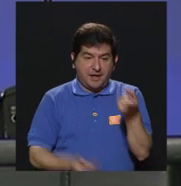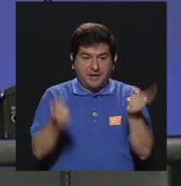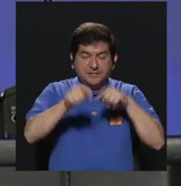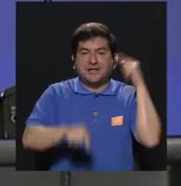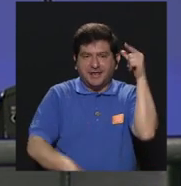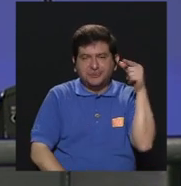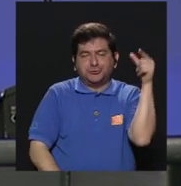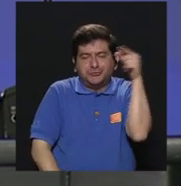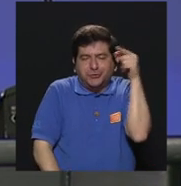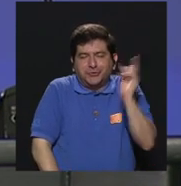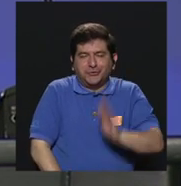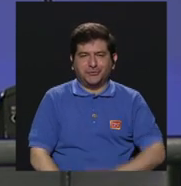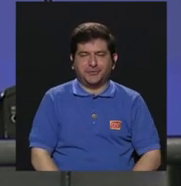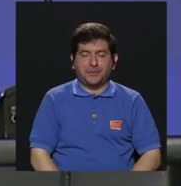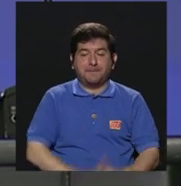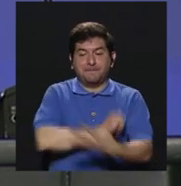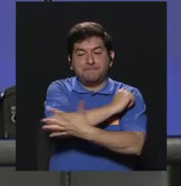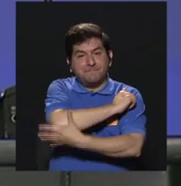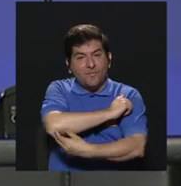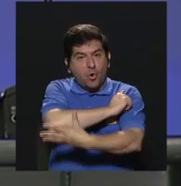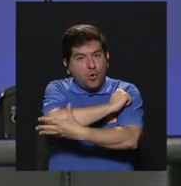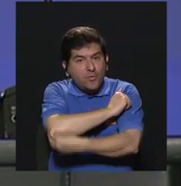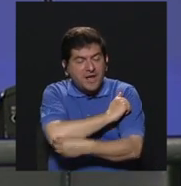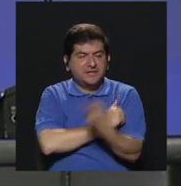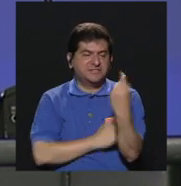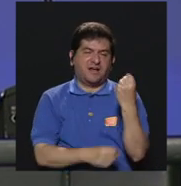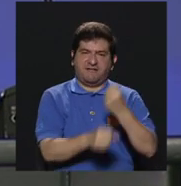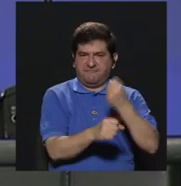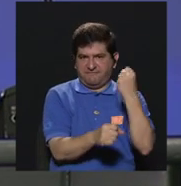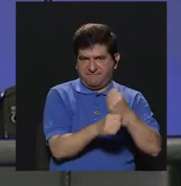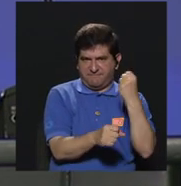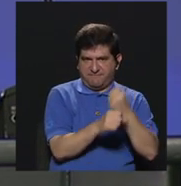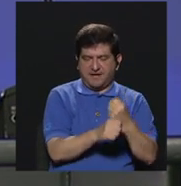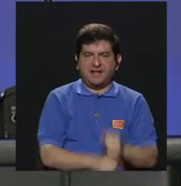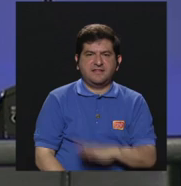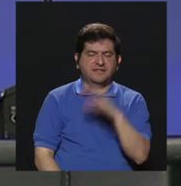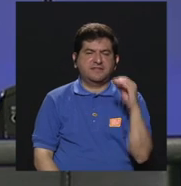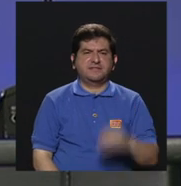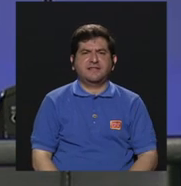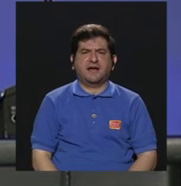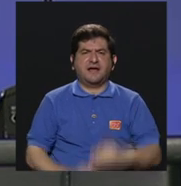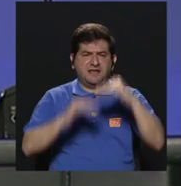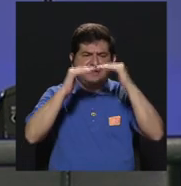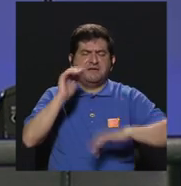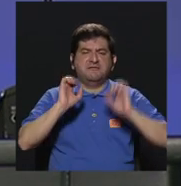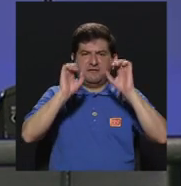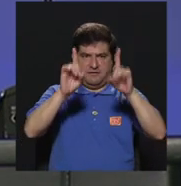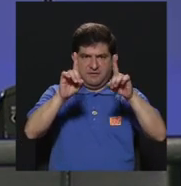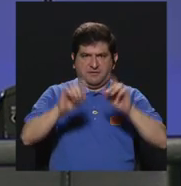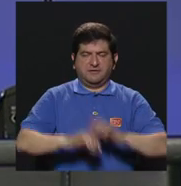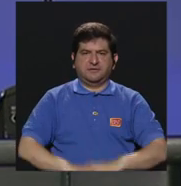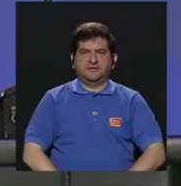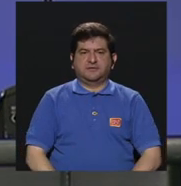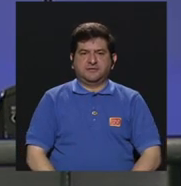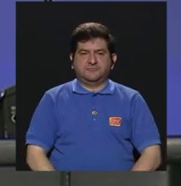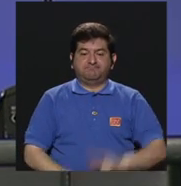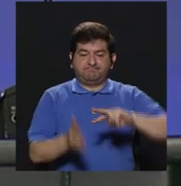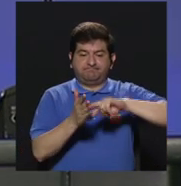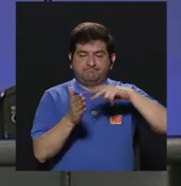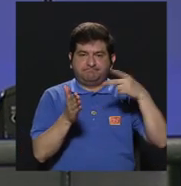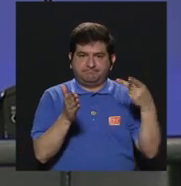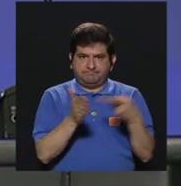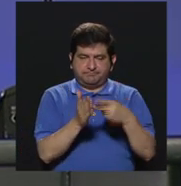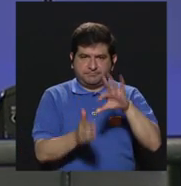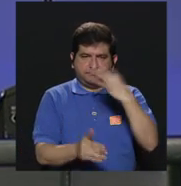obvia. La pobreza, el desempleo y los bajos índices educativos constituyen